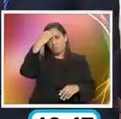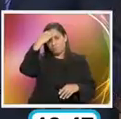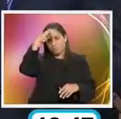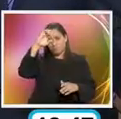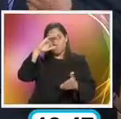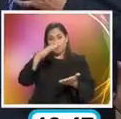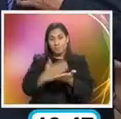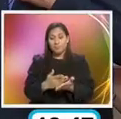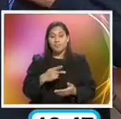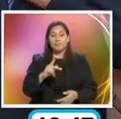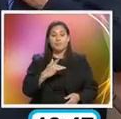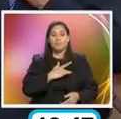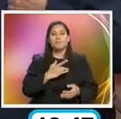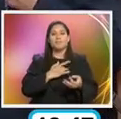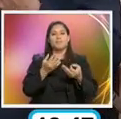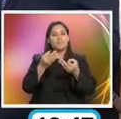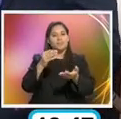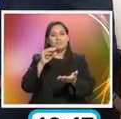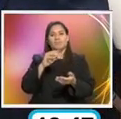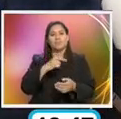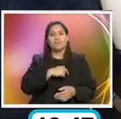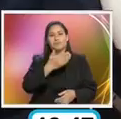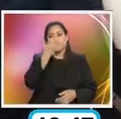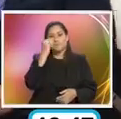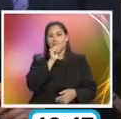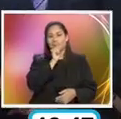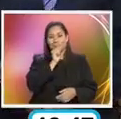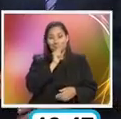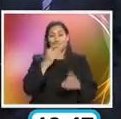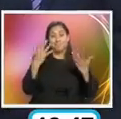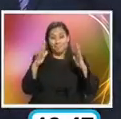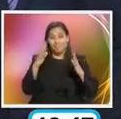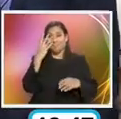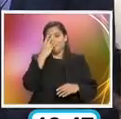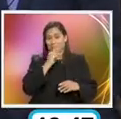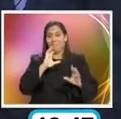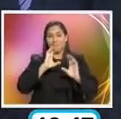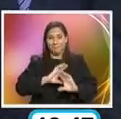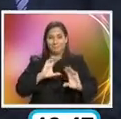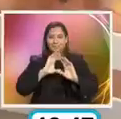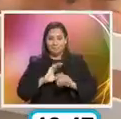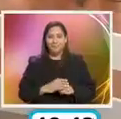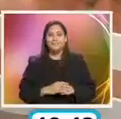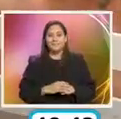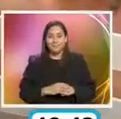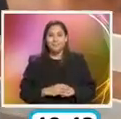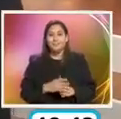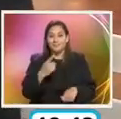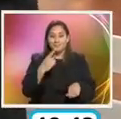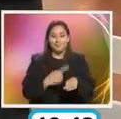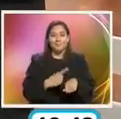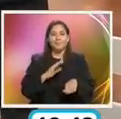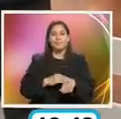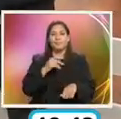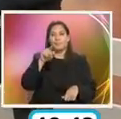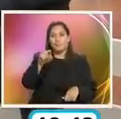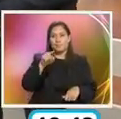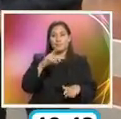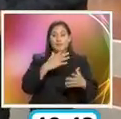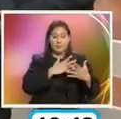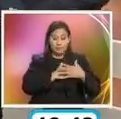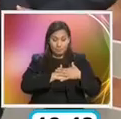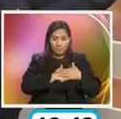extrañarte, pero mi corazón ni se enteró. ¡Eso! Muy bien, Enfermo de ti. Así es. El